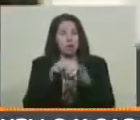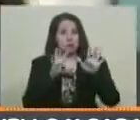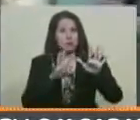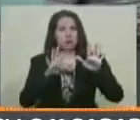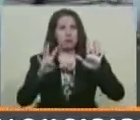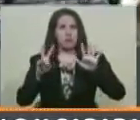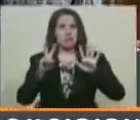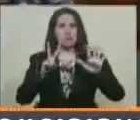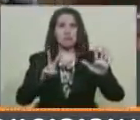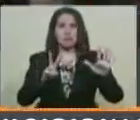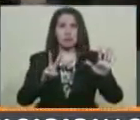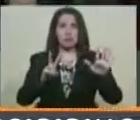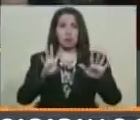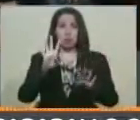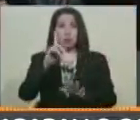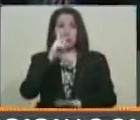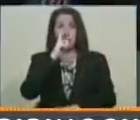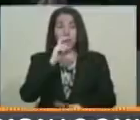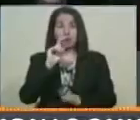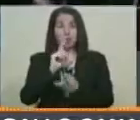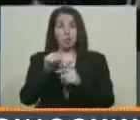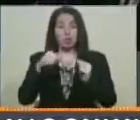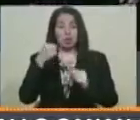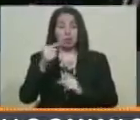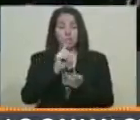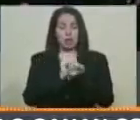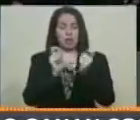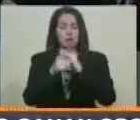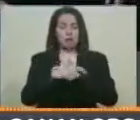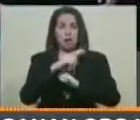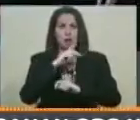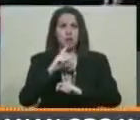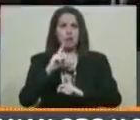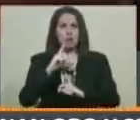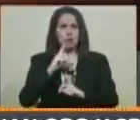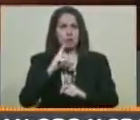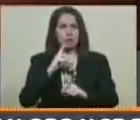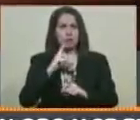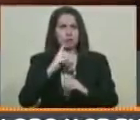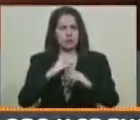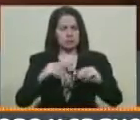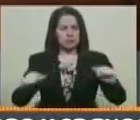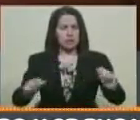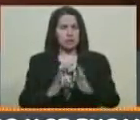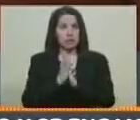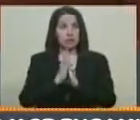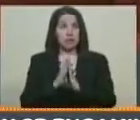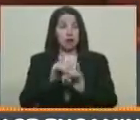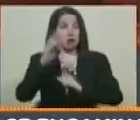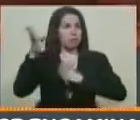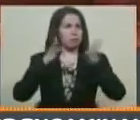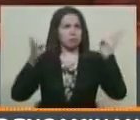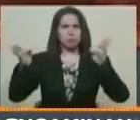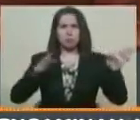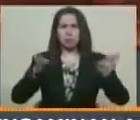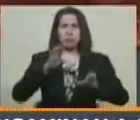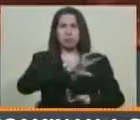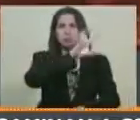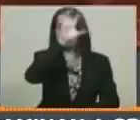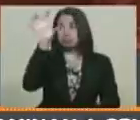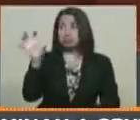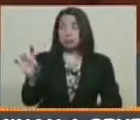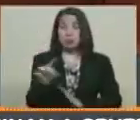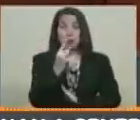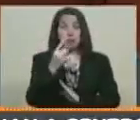1997. 4 años después de cambiar su nombre, y comienzan a una gira muy importante para promocionar su